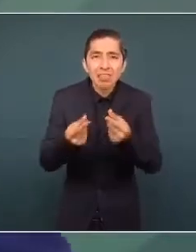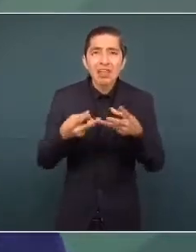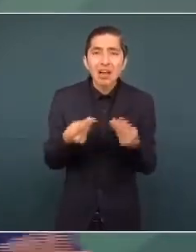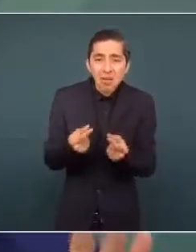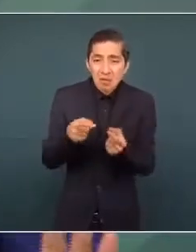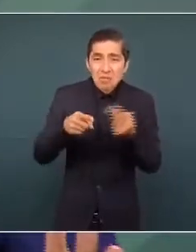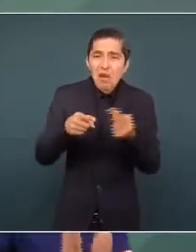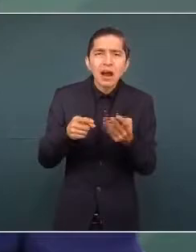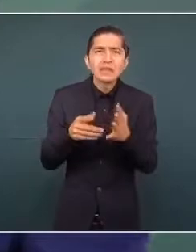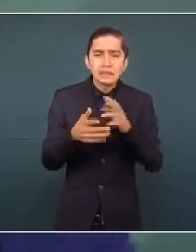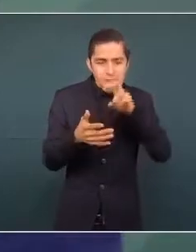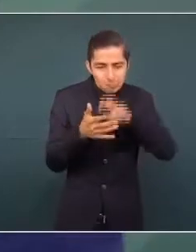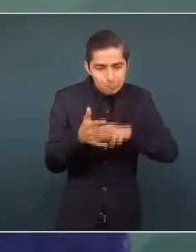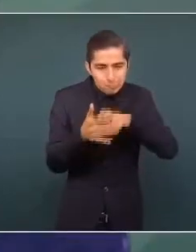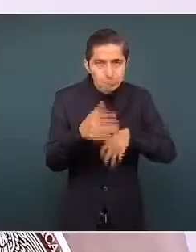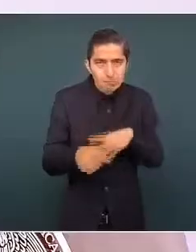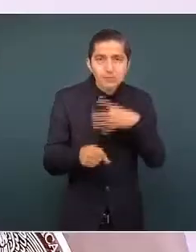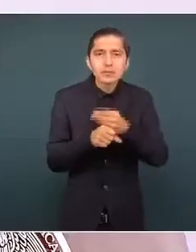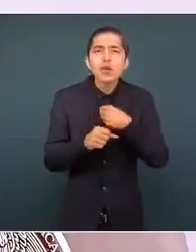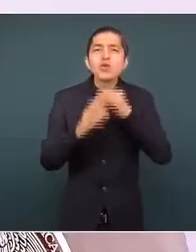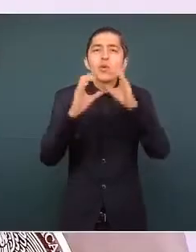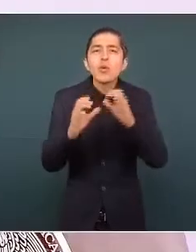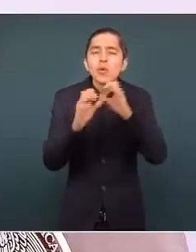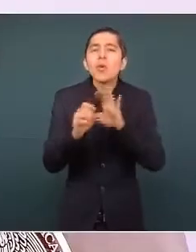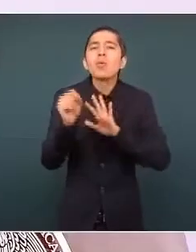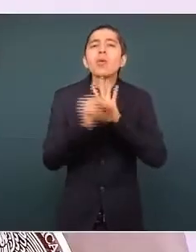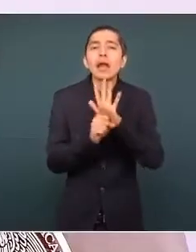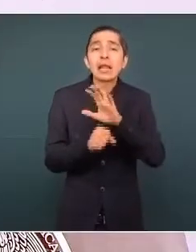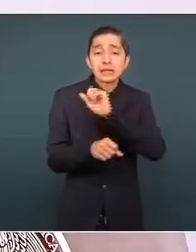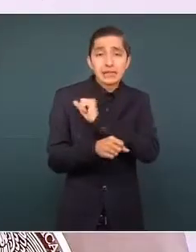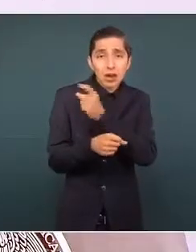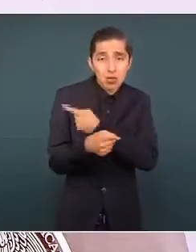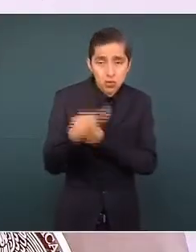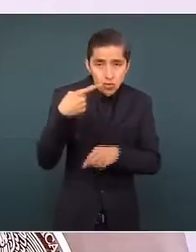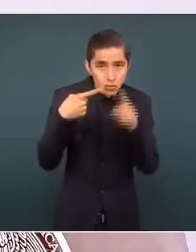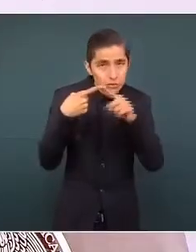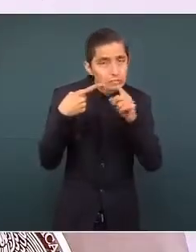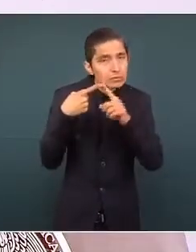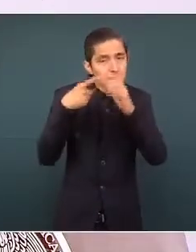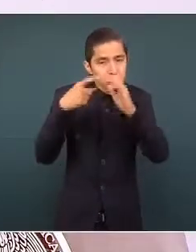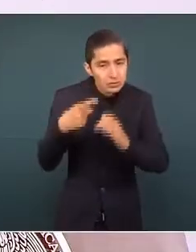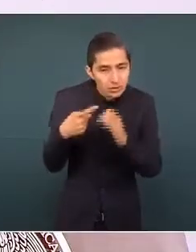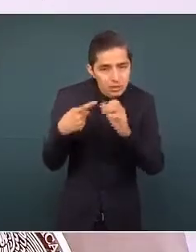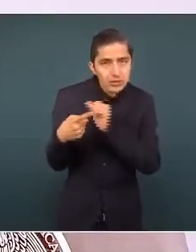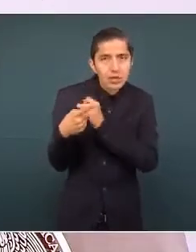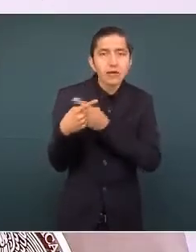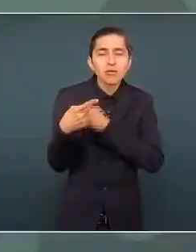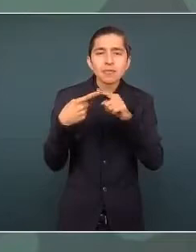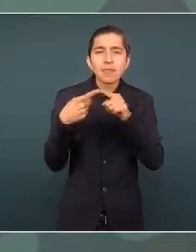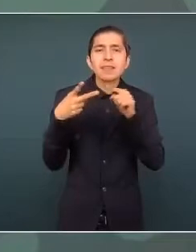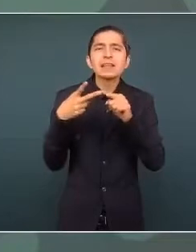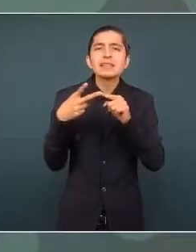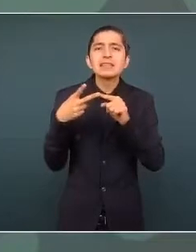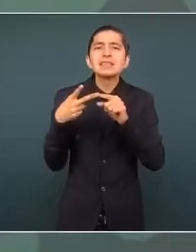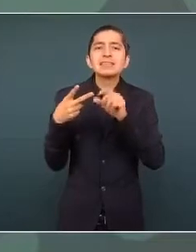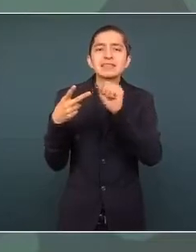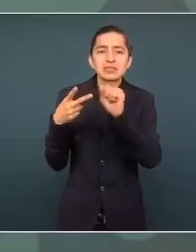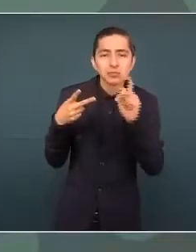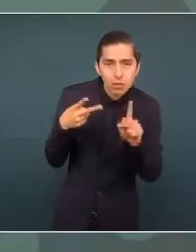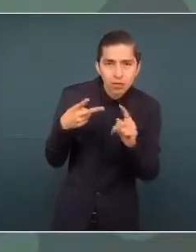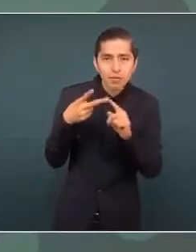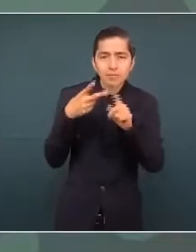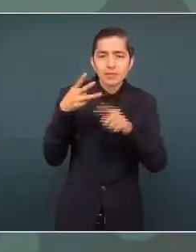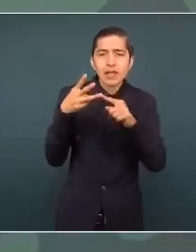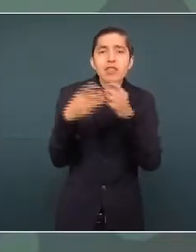lo mínimo. ¿Qué voy a cuidar en el Estado? Salud, número 1, seguridad pública y